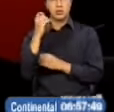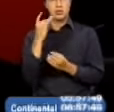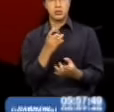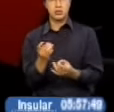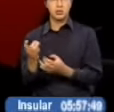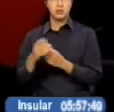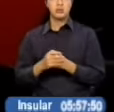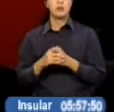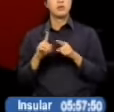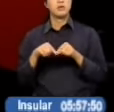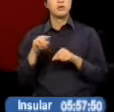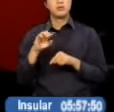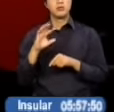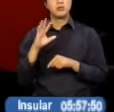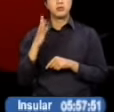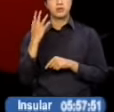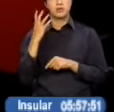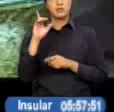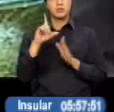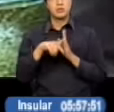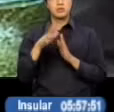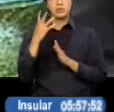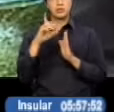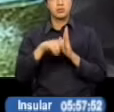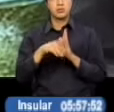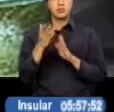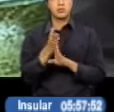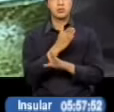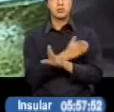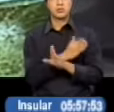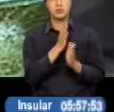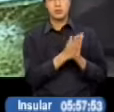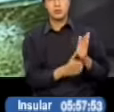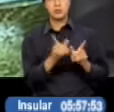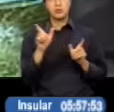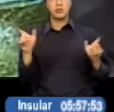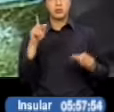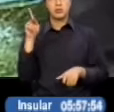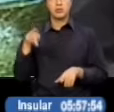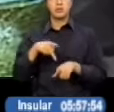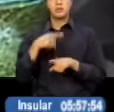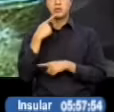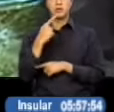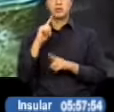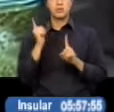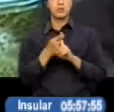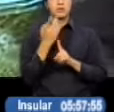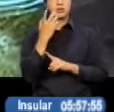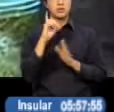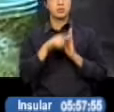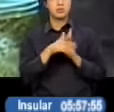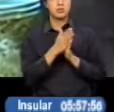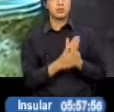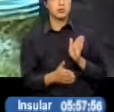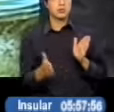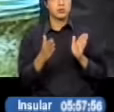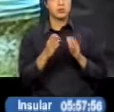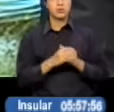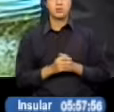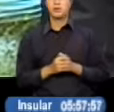de grande muchos los 15 primeros minutos como decíamos hace mucho tiempo los entendidos mucha diferencia